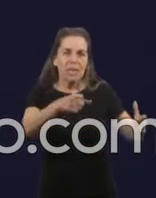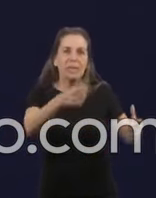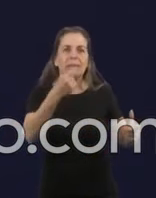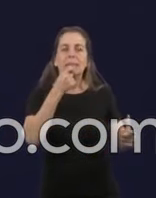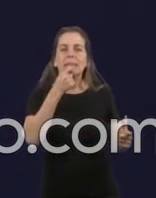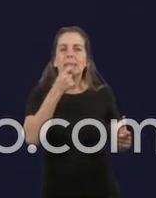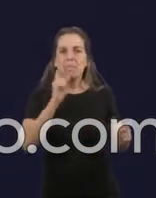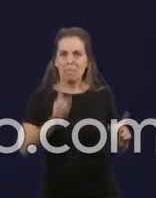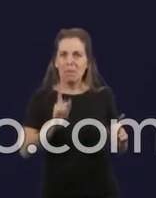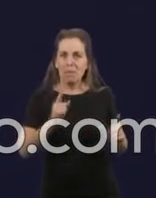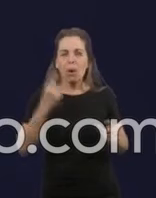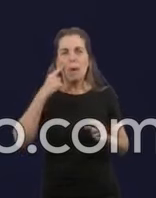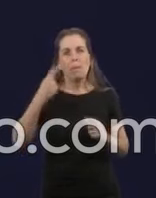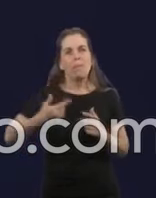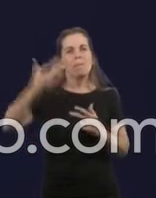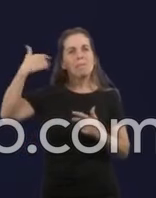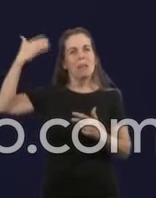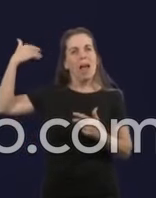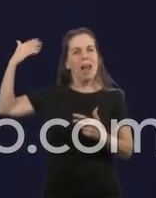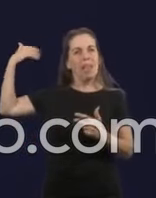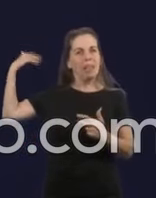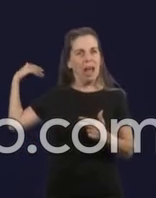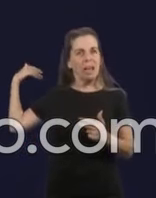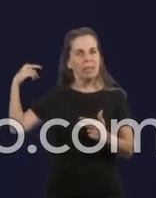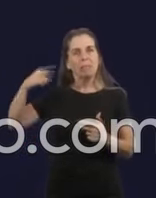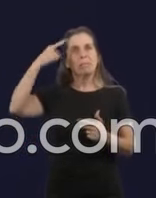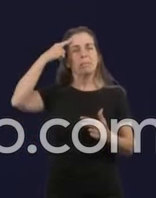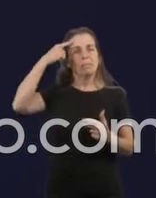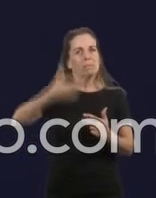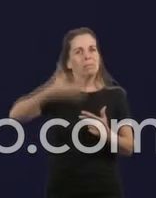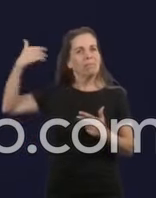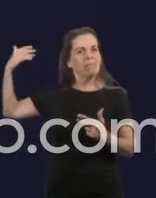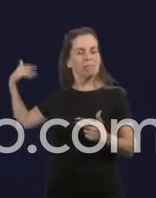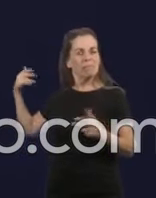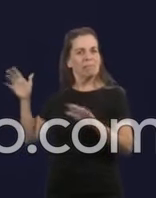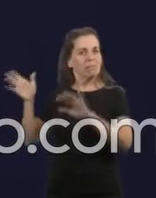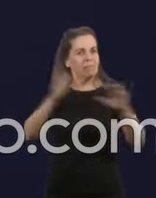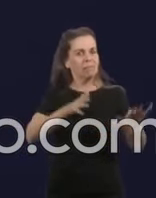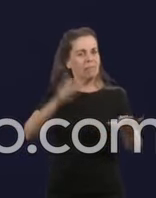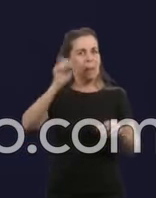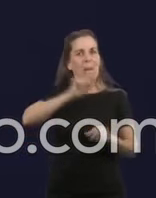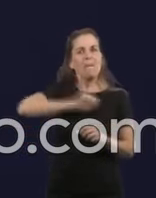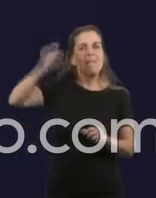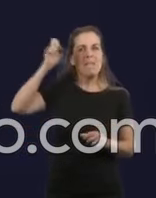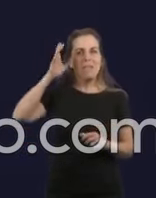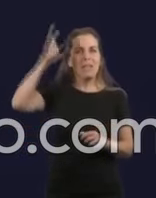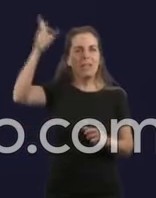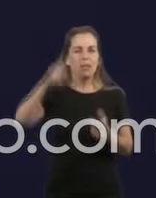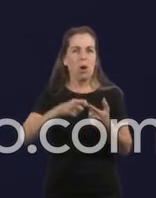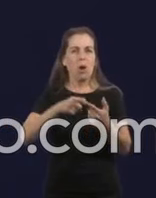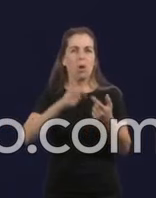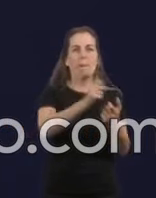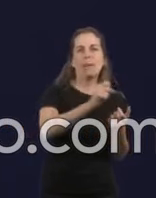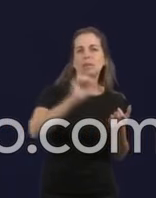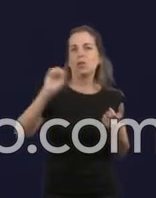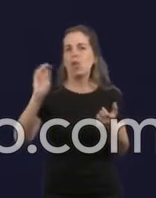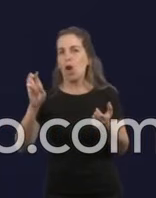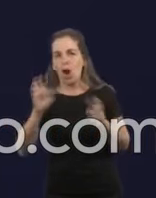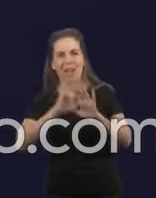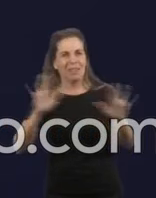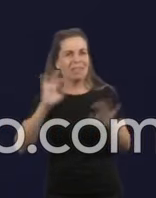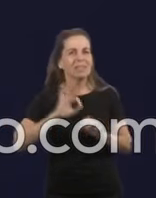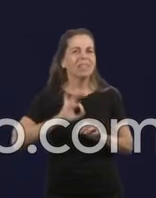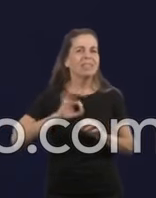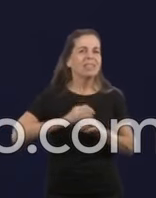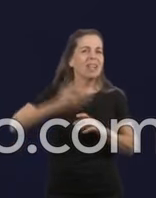incluso me puedo ir mucho más para atrás y más allá de los periodos hiperinflacionarias y la convertibilidad eh lo que se ha hecho